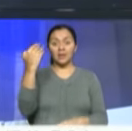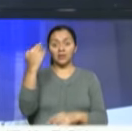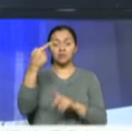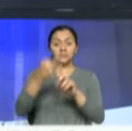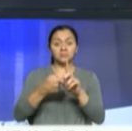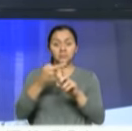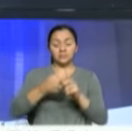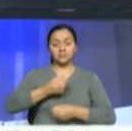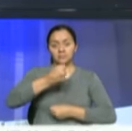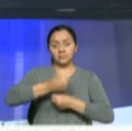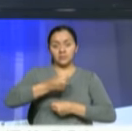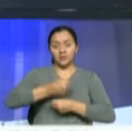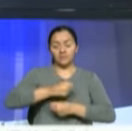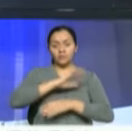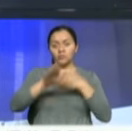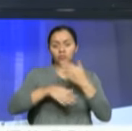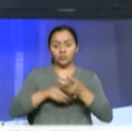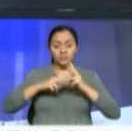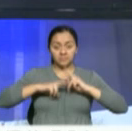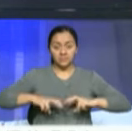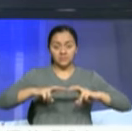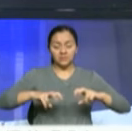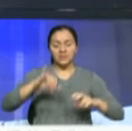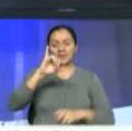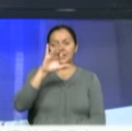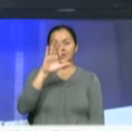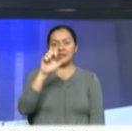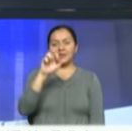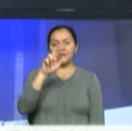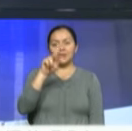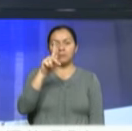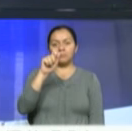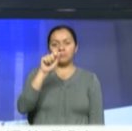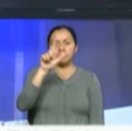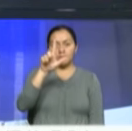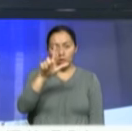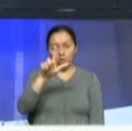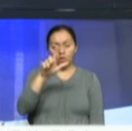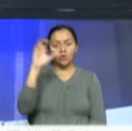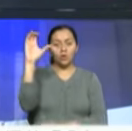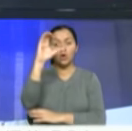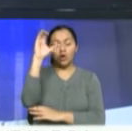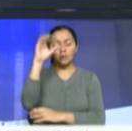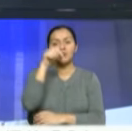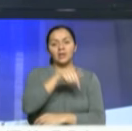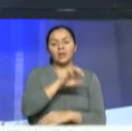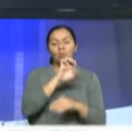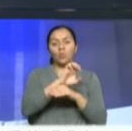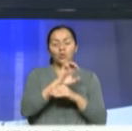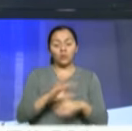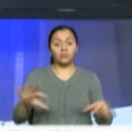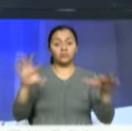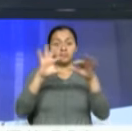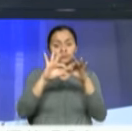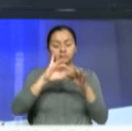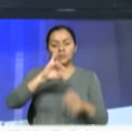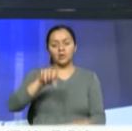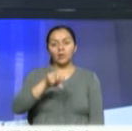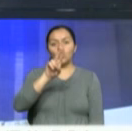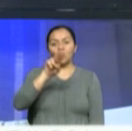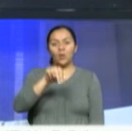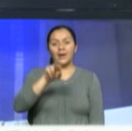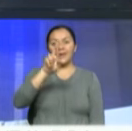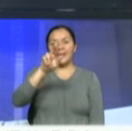de trabajo de inteligencia entre la Interpol Ecuador e Interpol Colombia, se determinó que Juan R.A.